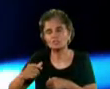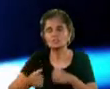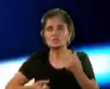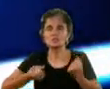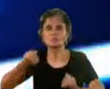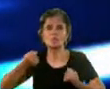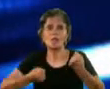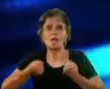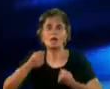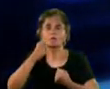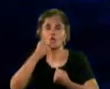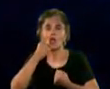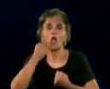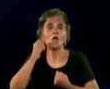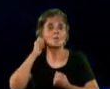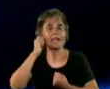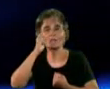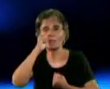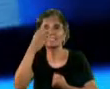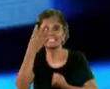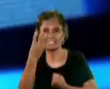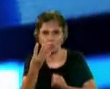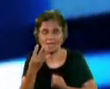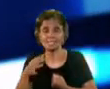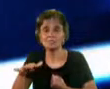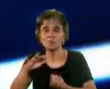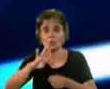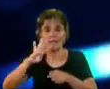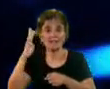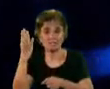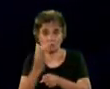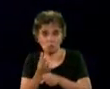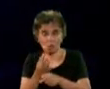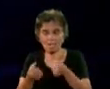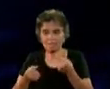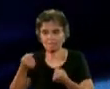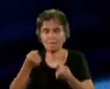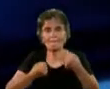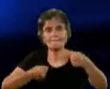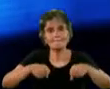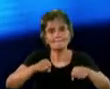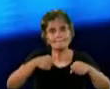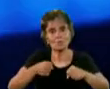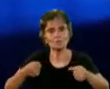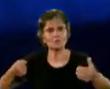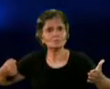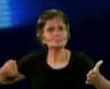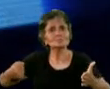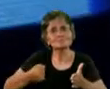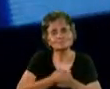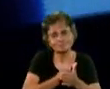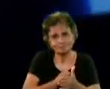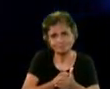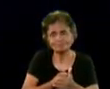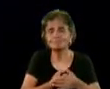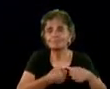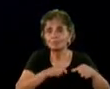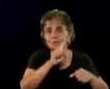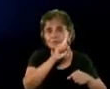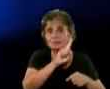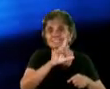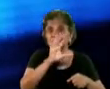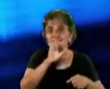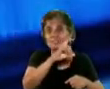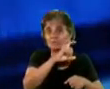Focus conducido por un hombre de 24 años, oriundo de Río Cuarto, embistió a una motocicleta Kiway de 150 centímetros